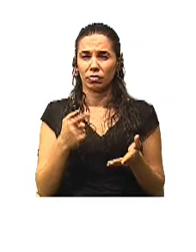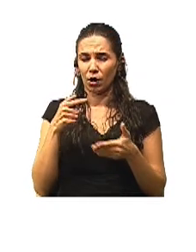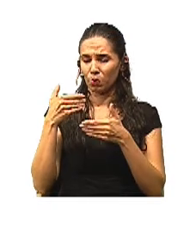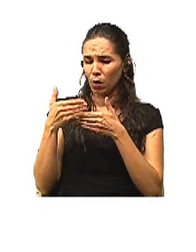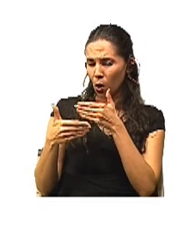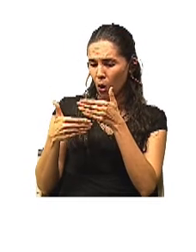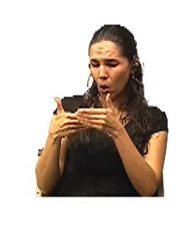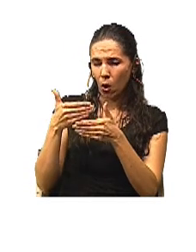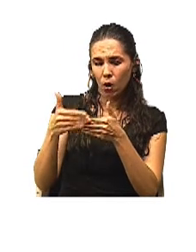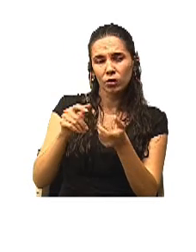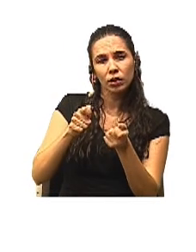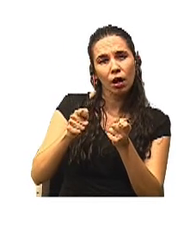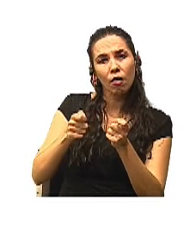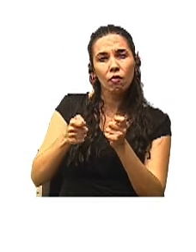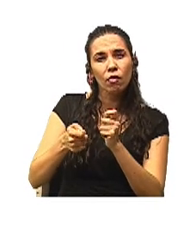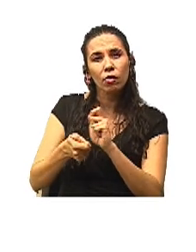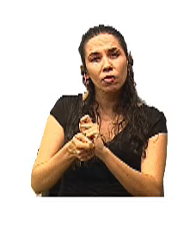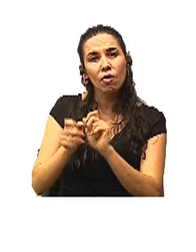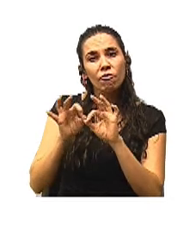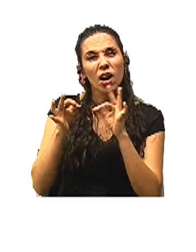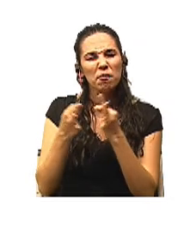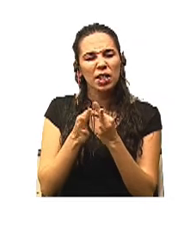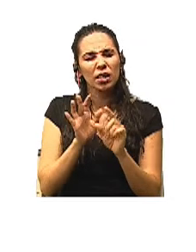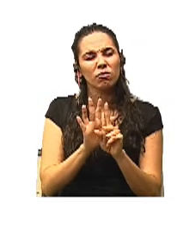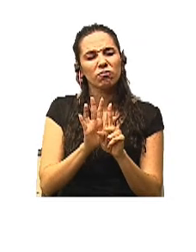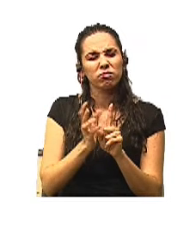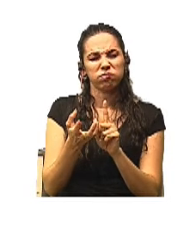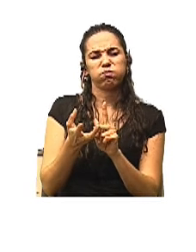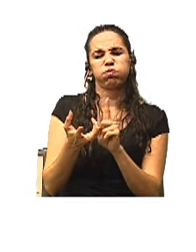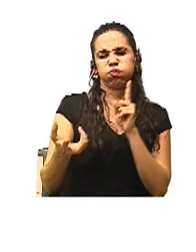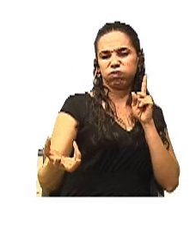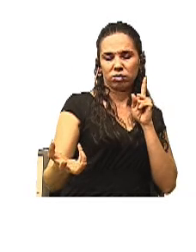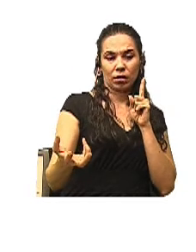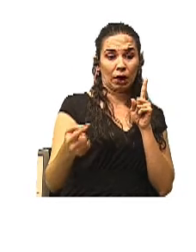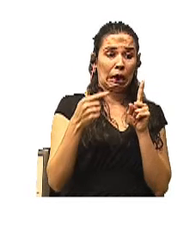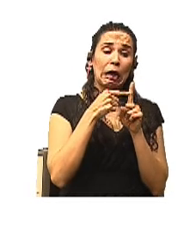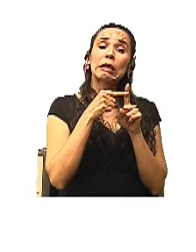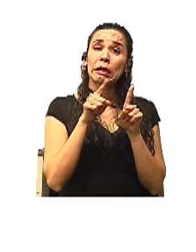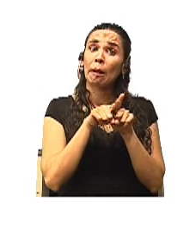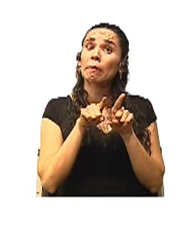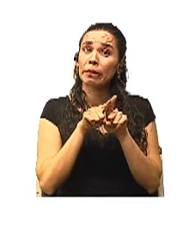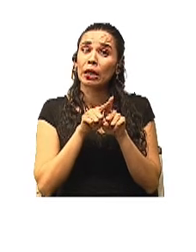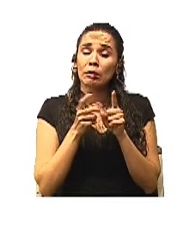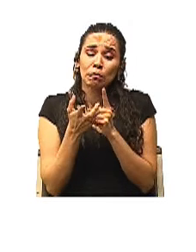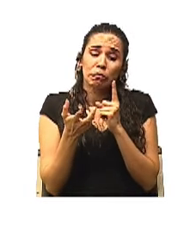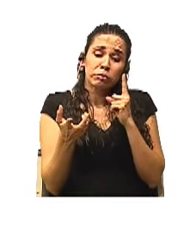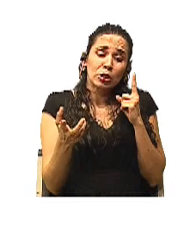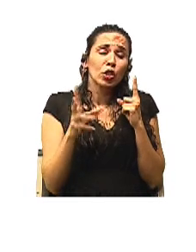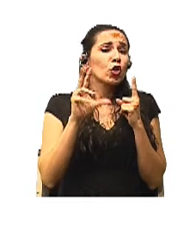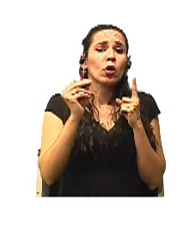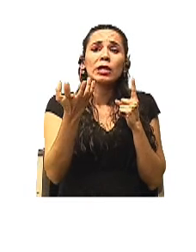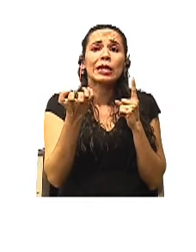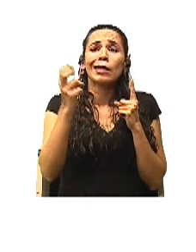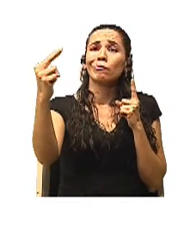de transformación, su familia lo aísla, pero él también se aísla, porque no quiere que los demás lo vean.